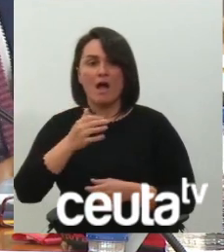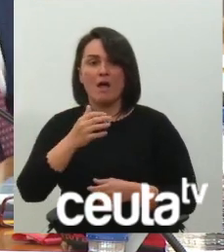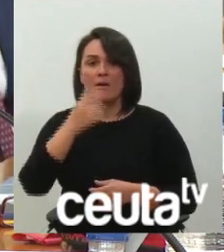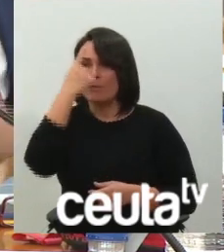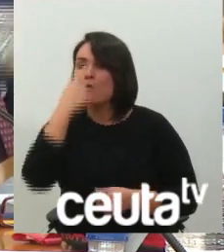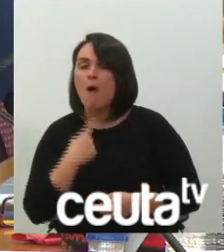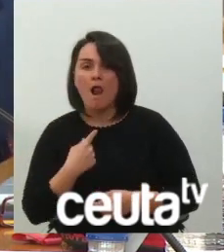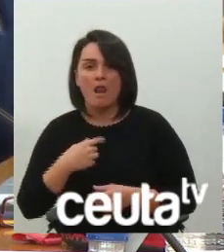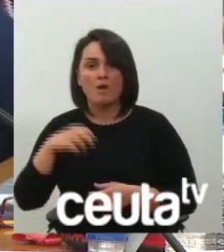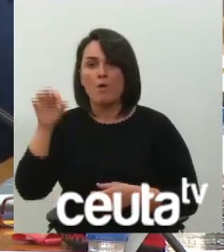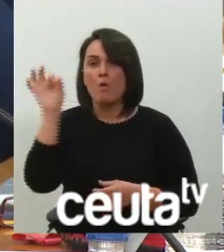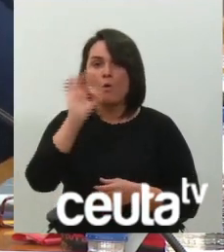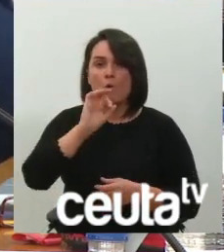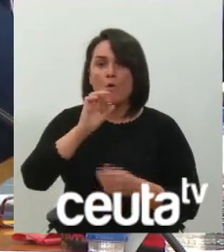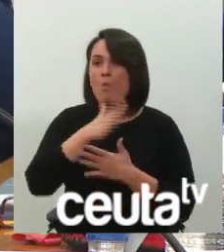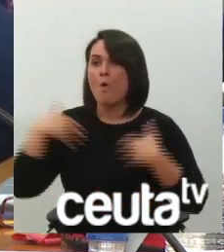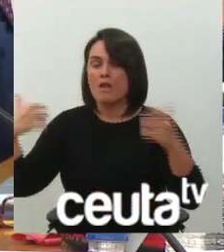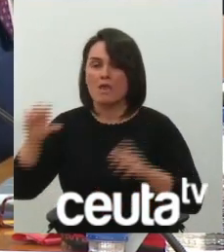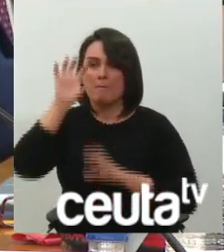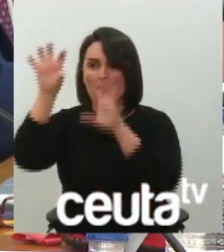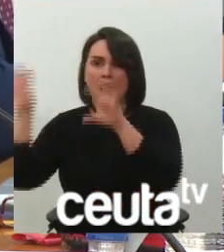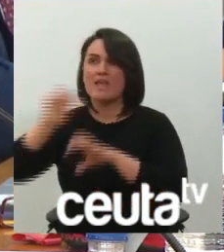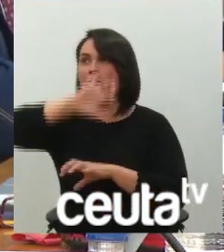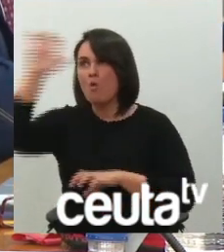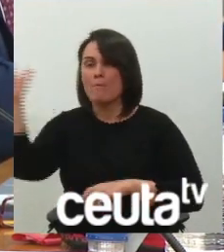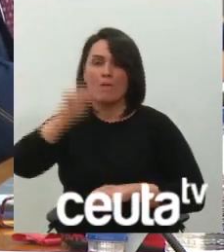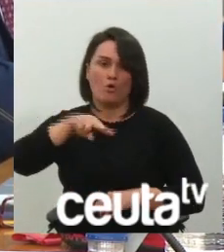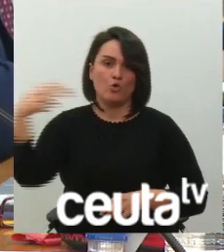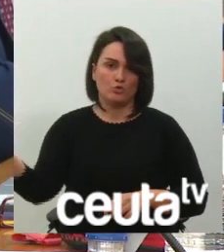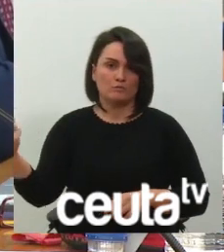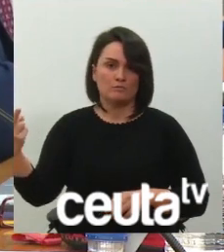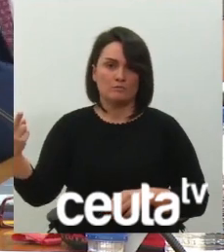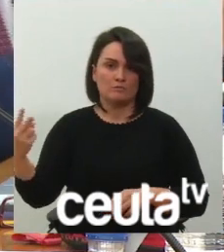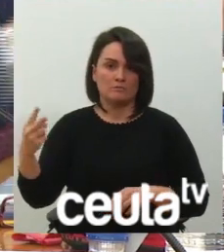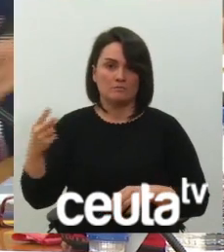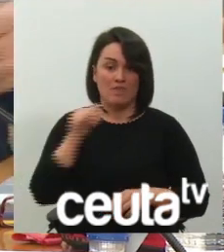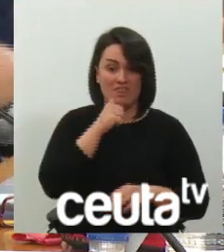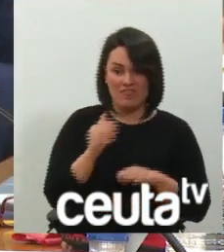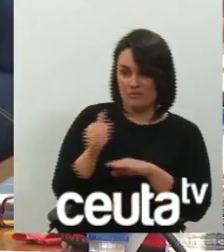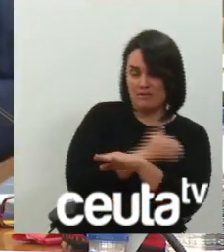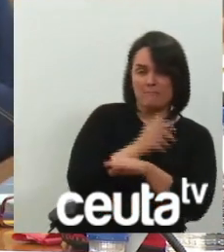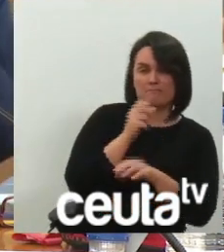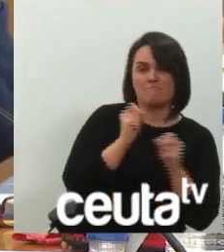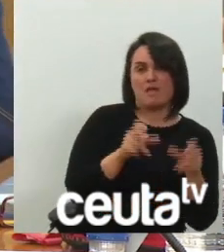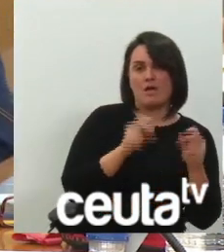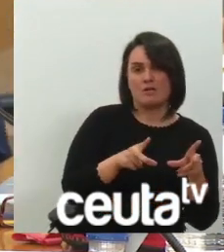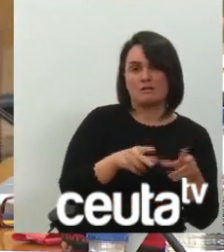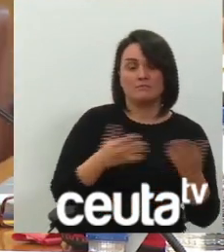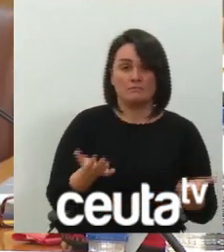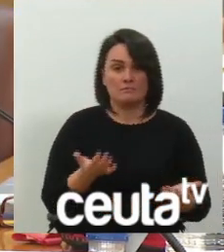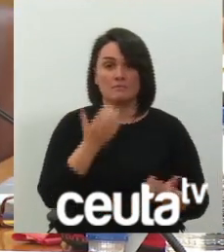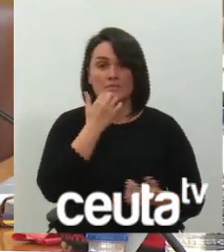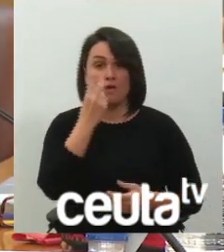antes que a ceuta y que por el precio que cuesta a una familia de cuatro miembros